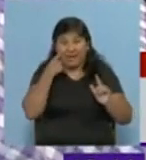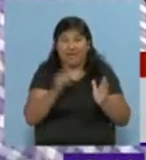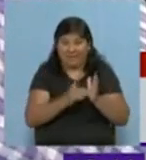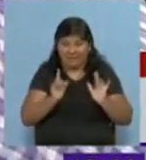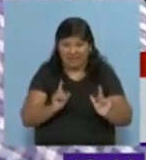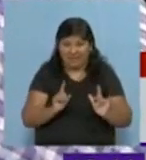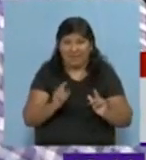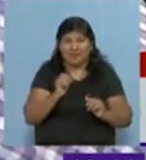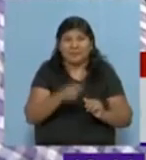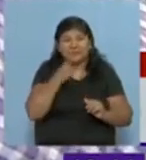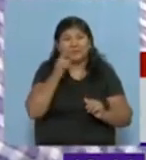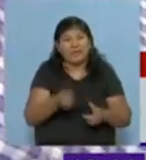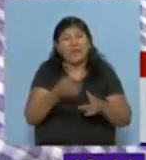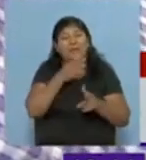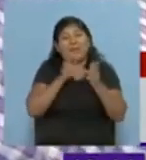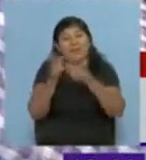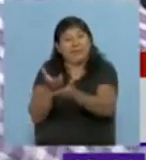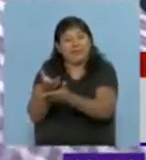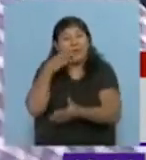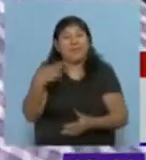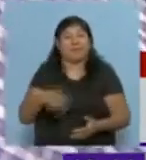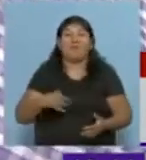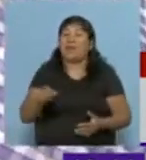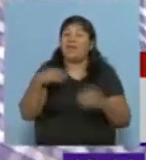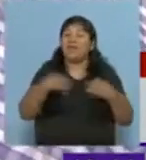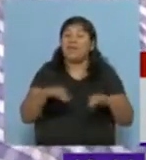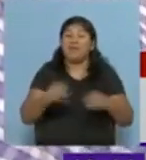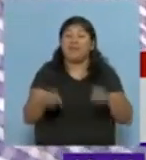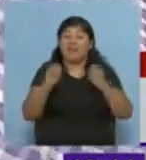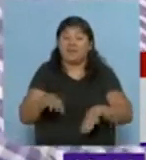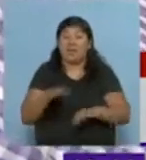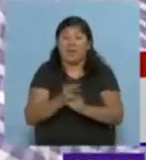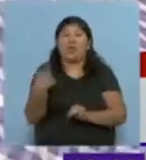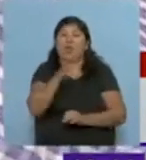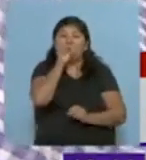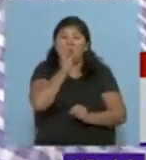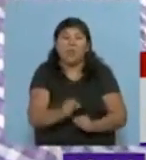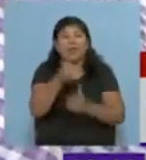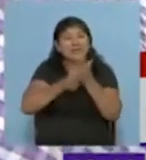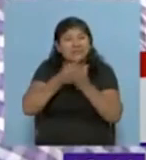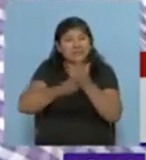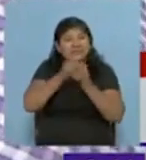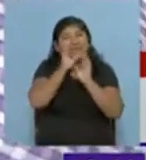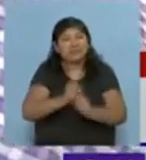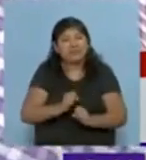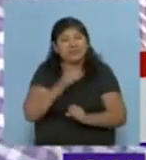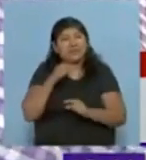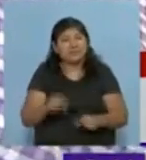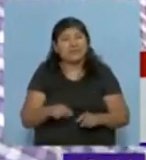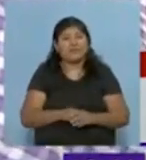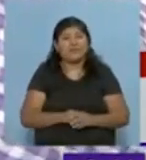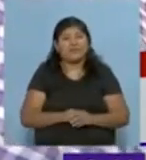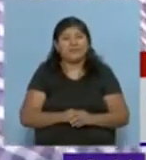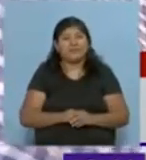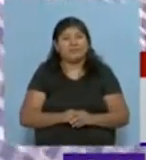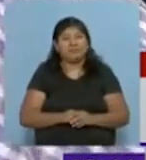bueno, que tenemos que empezar las clases, ¿sí? Que tenemos que hacer el esfuerzo. No está el CEDEM. La provincia, bueno, no está el CEDEM